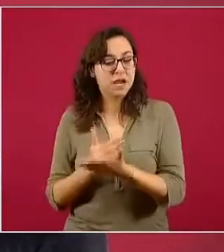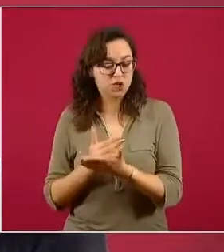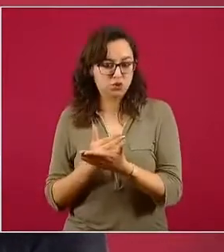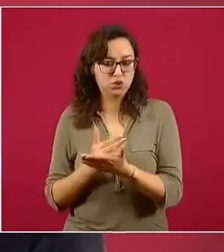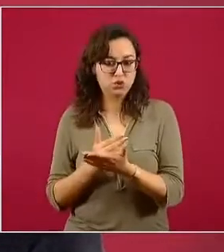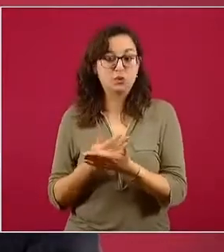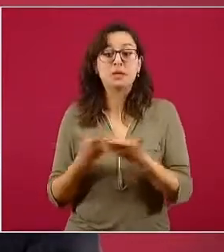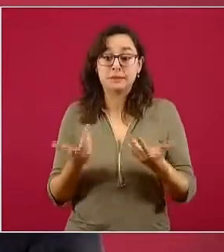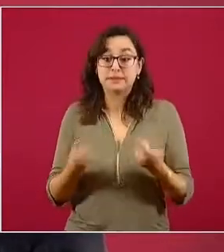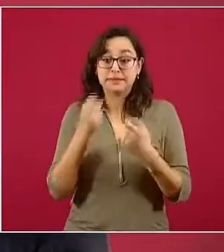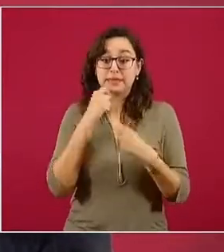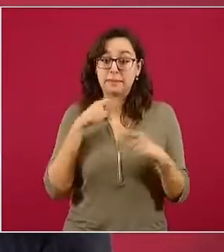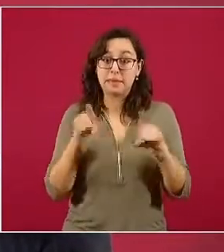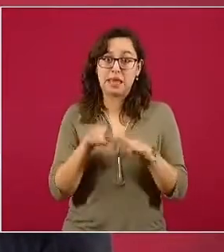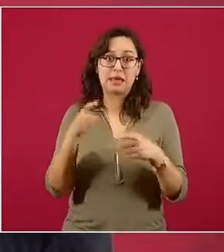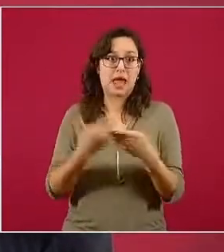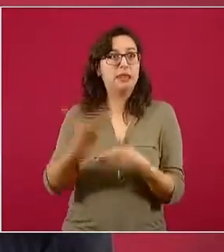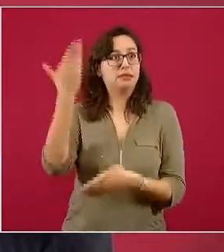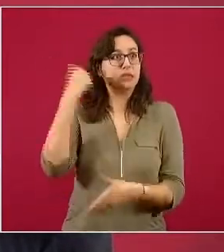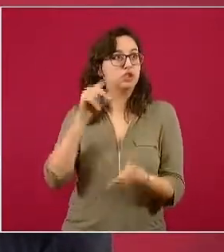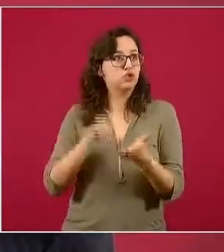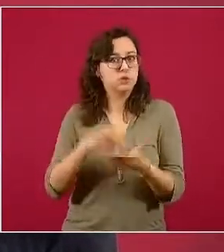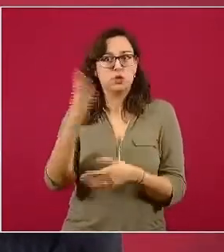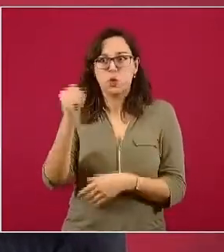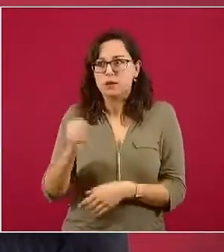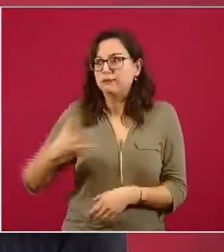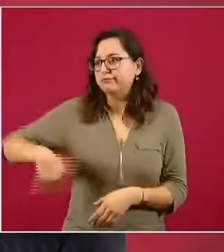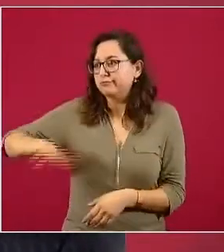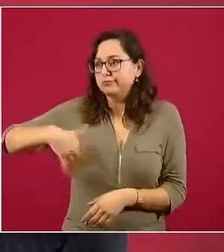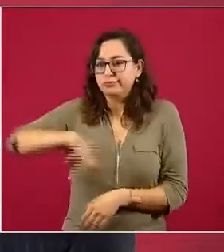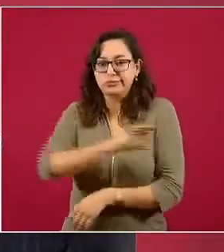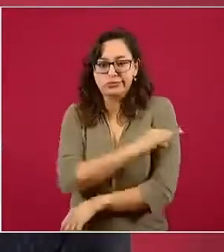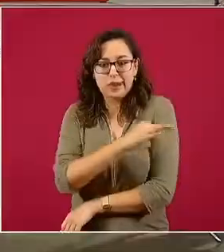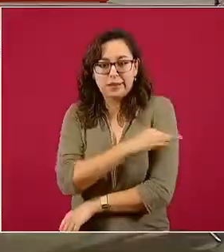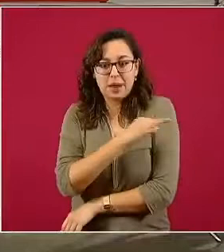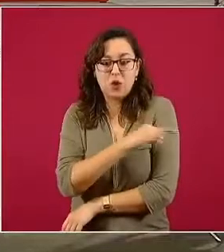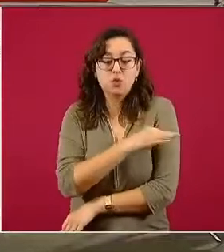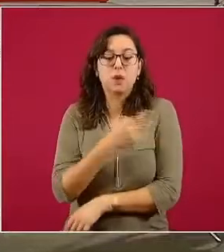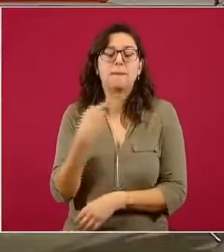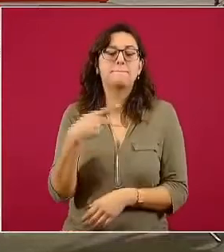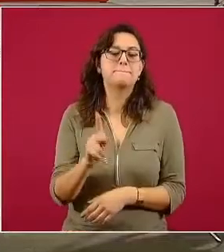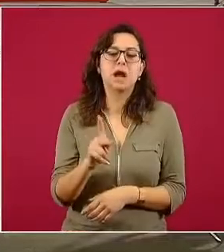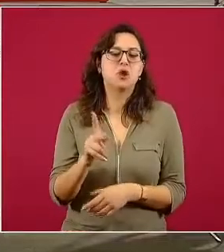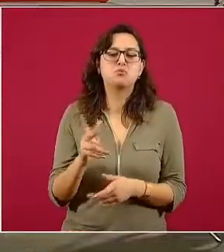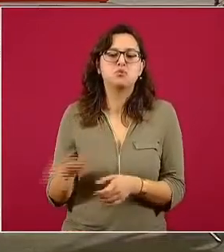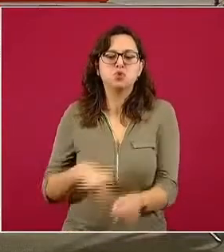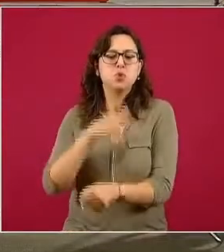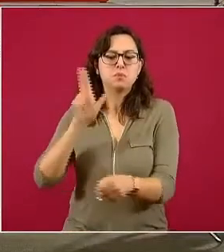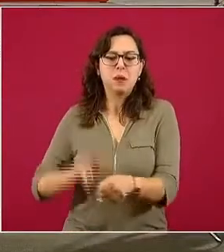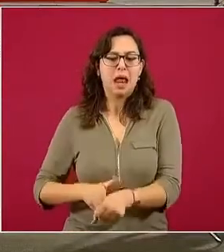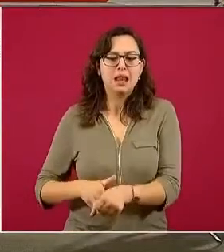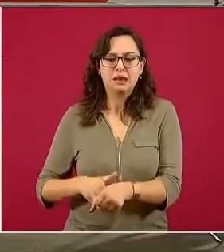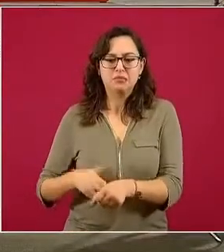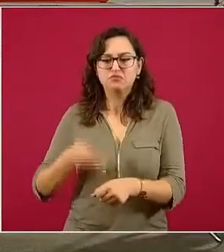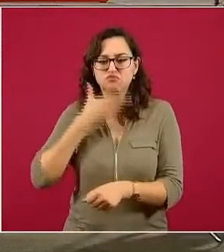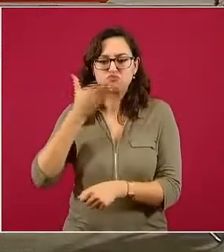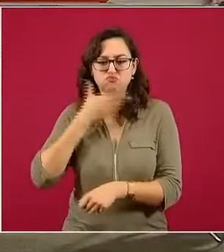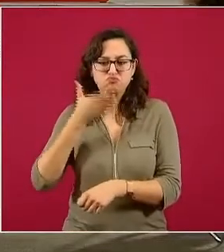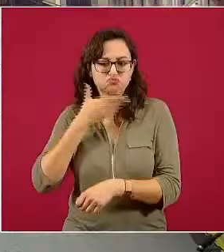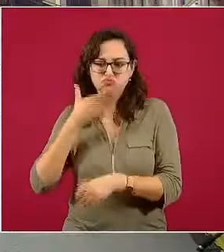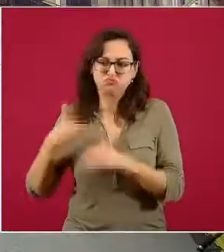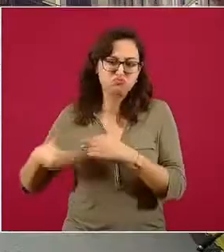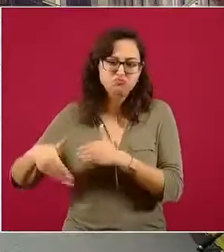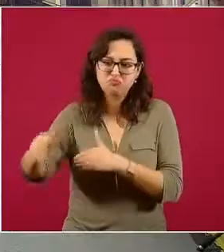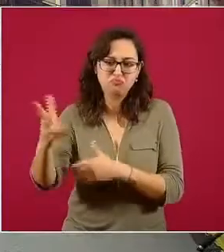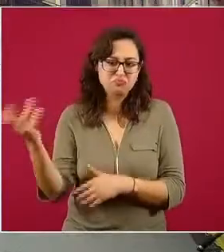tener las vacunas, pero se utilizaron por el sistema convencional de vacunación. Sí, muchas